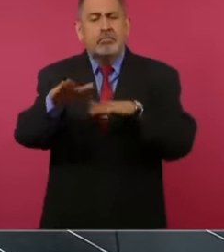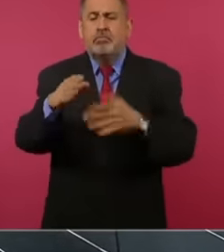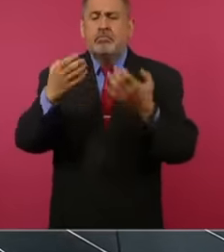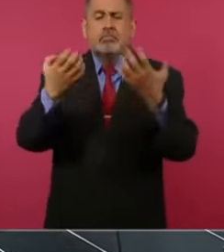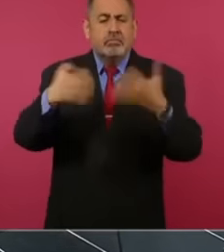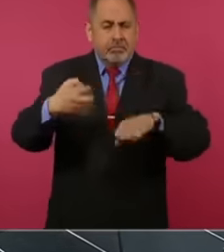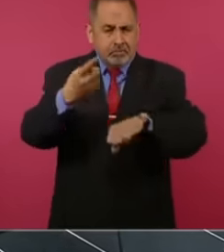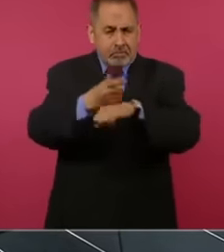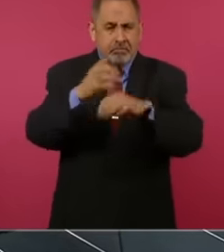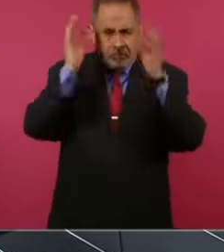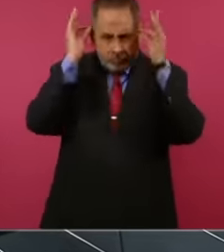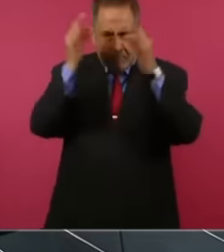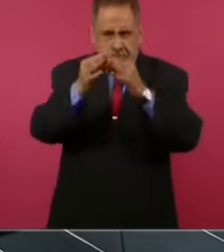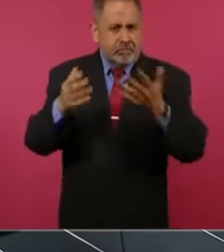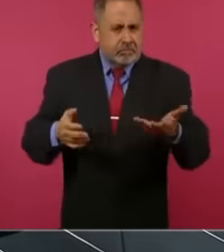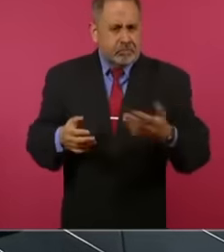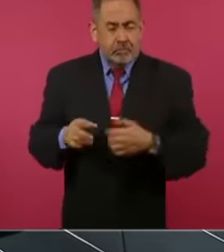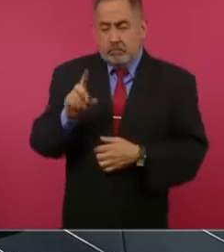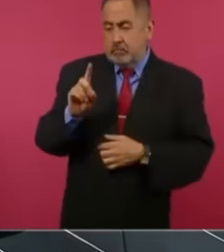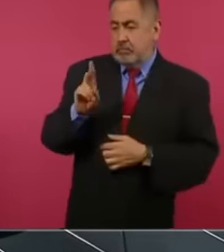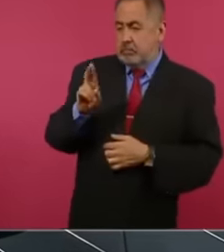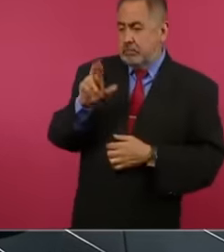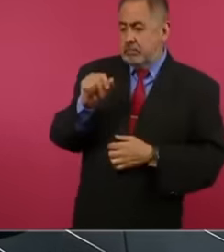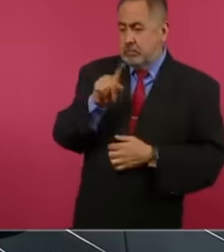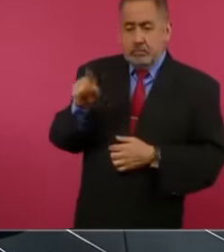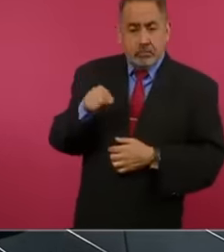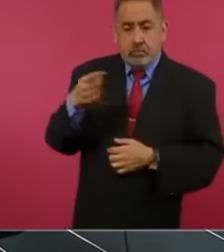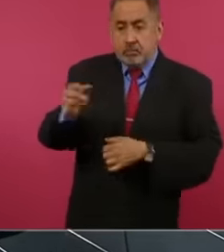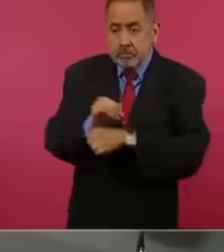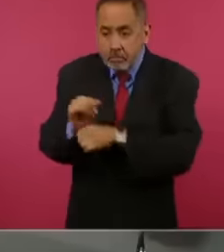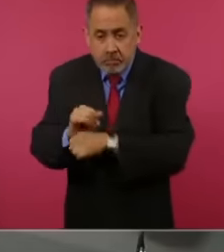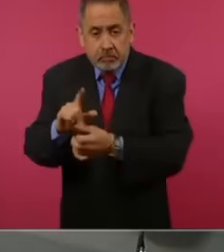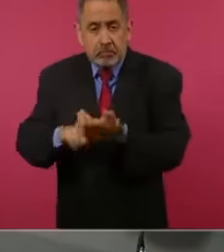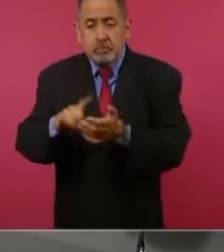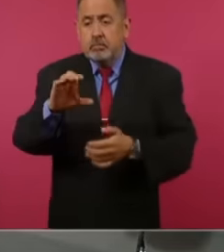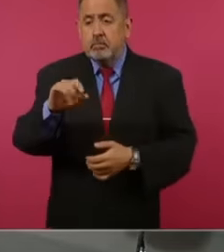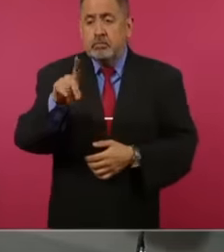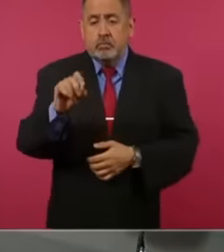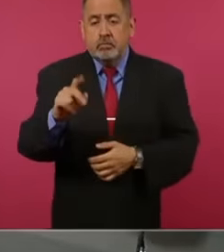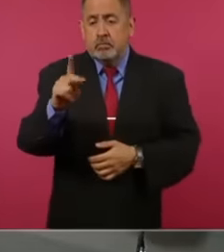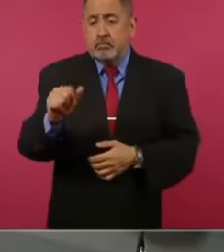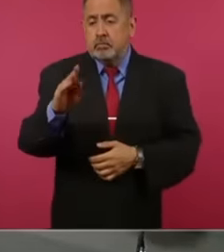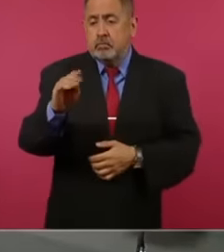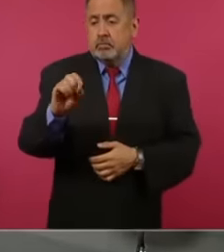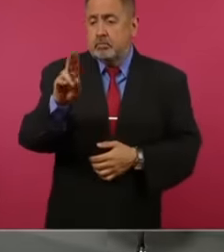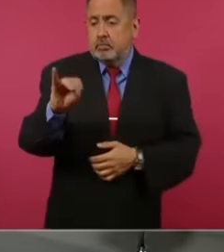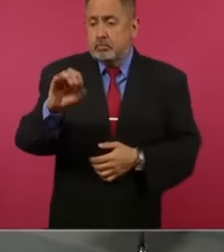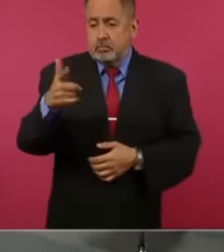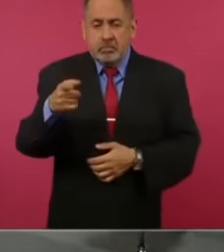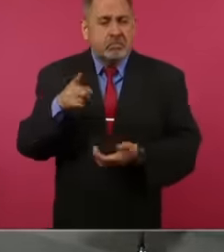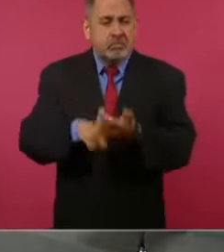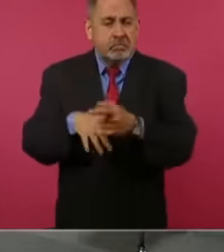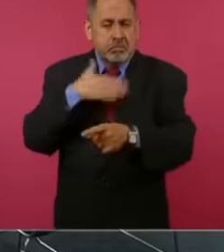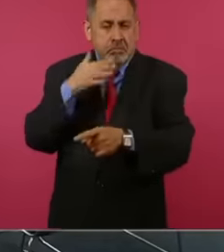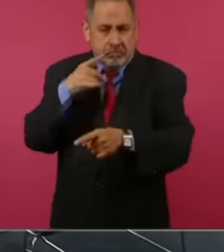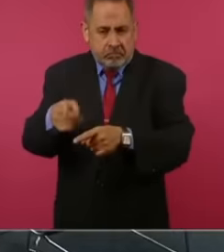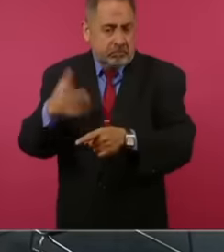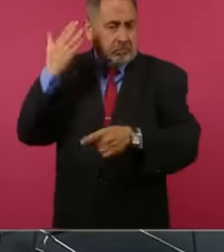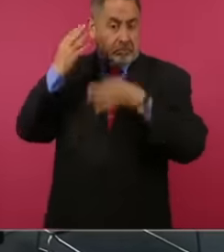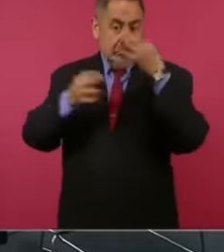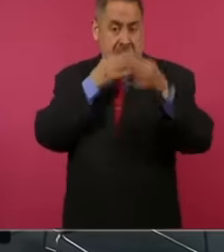que Durazo ya no investigó a Claudia Pavlovich. Él dijo, la voy a investigar, corrupta, no sé qué, en la